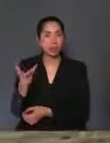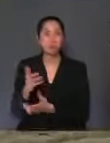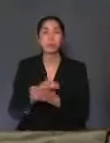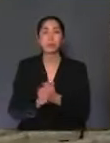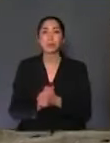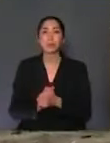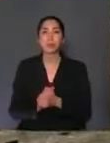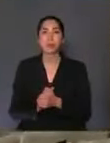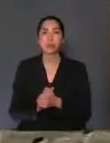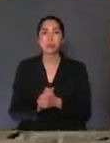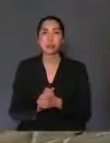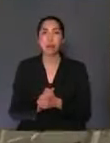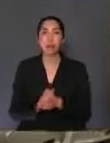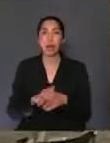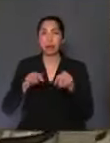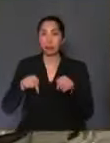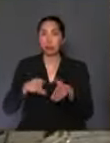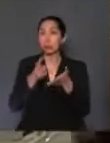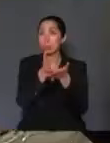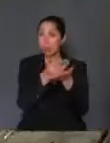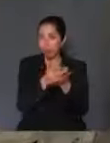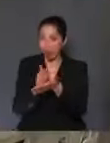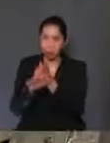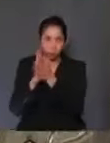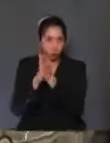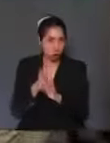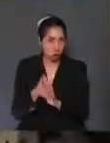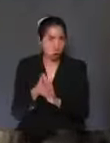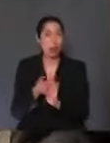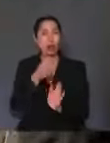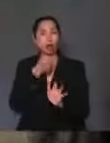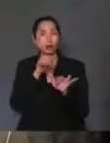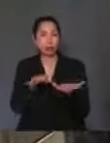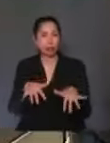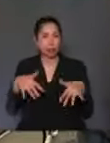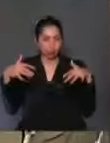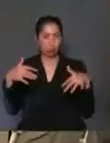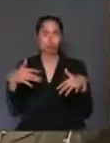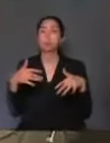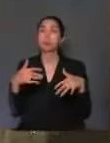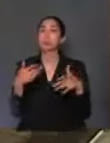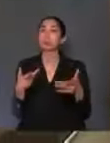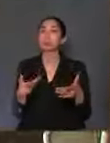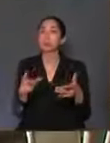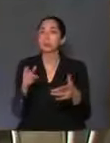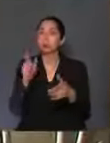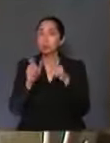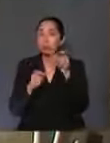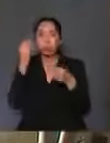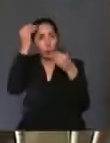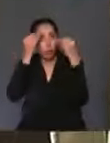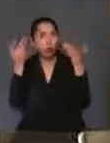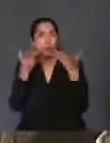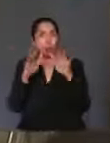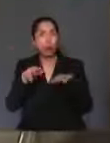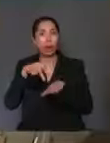es que se está preparando todo. Ya que estamos, pasemos el dato de quienes están preocupados por las condiciones de cómo hacer el escenario se ve bonito, el